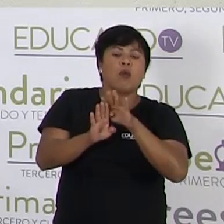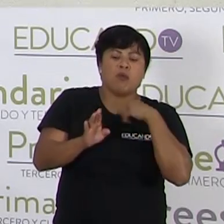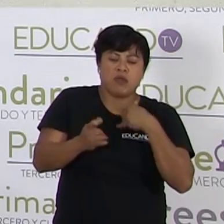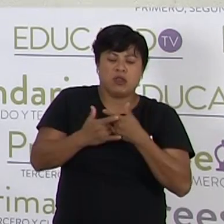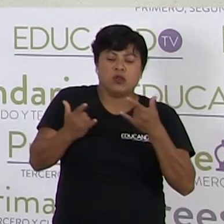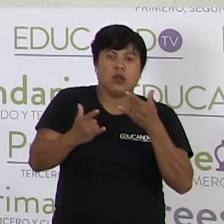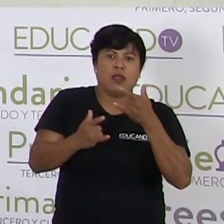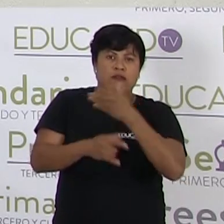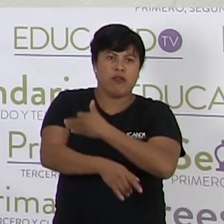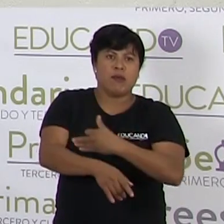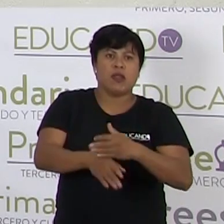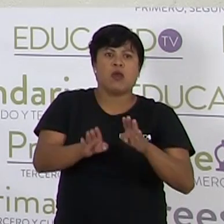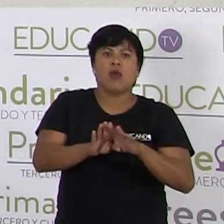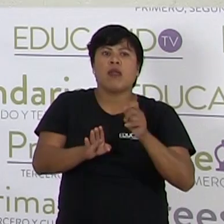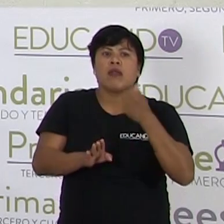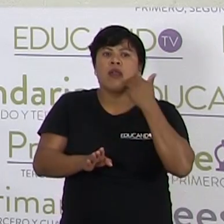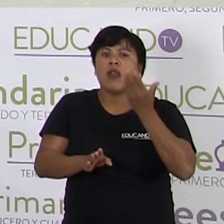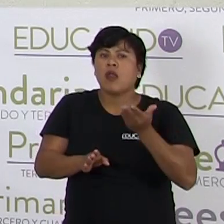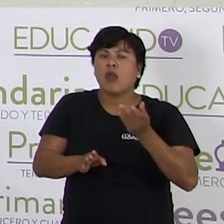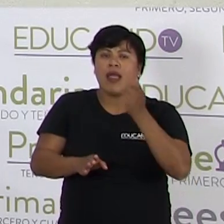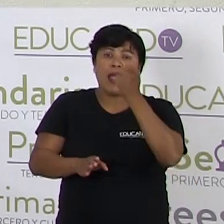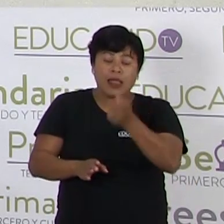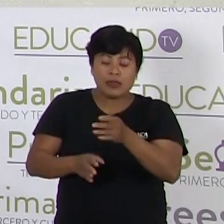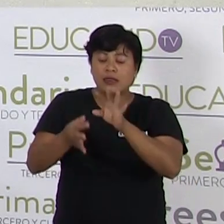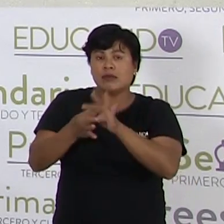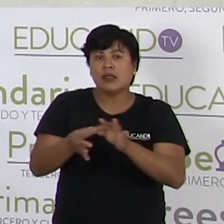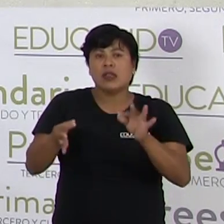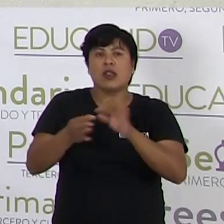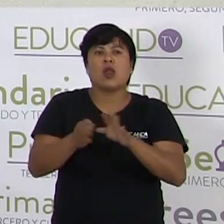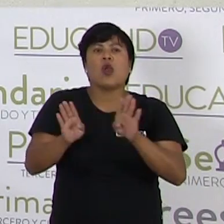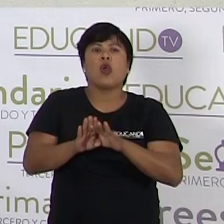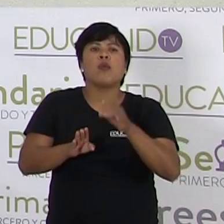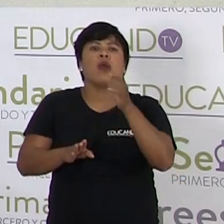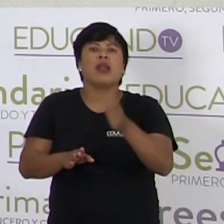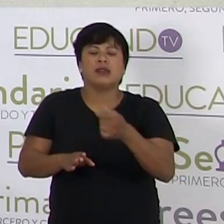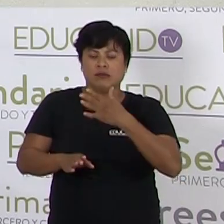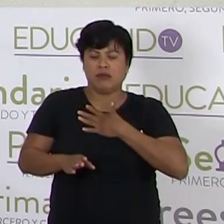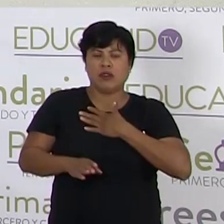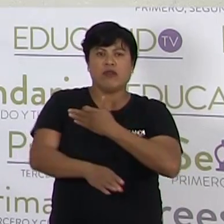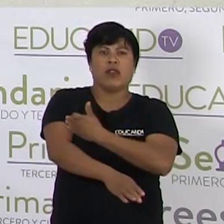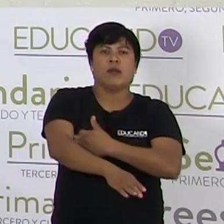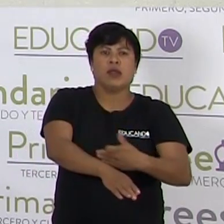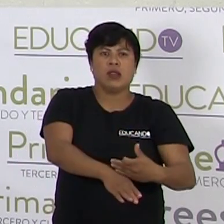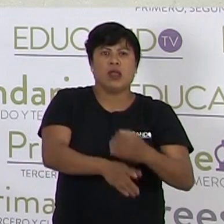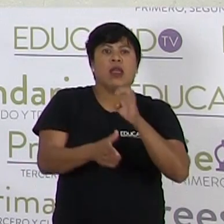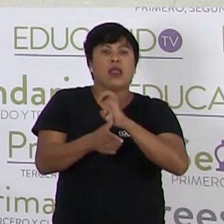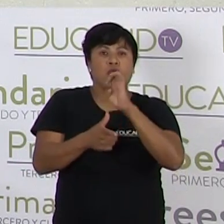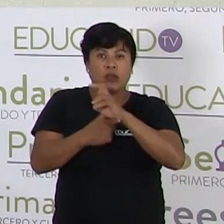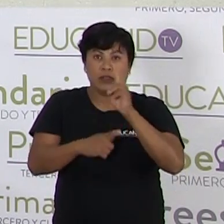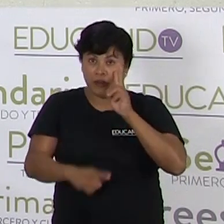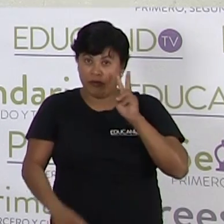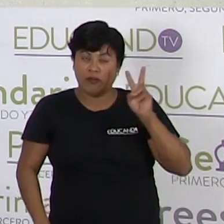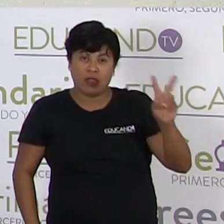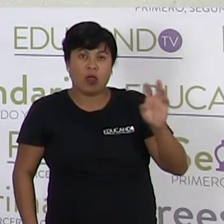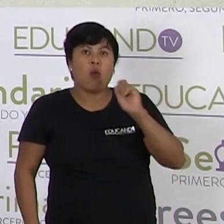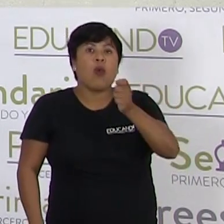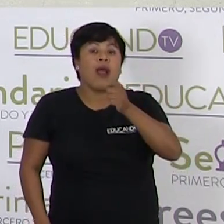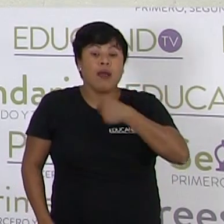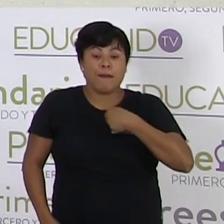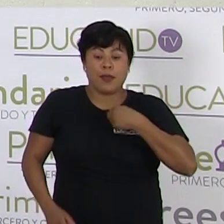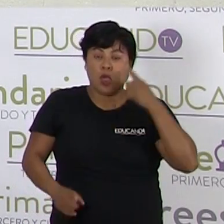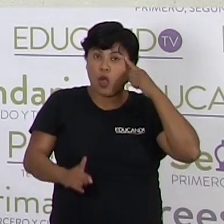familiar? Es narrar cómo se formó mi familia. Entonces, fíjense bien, ¿cuál es mi